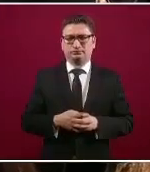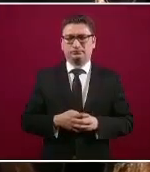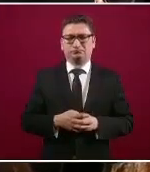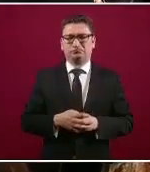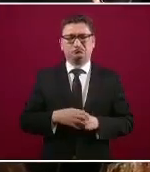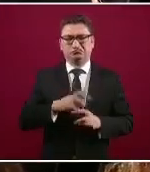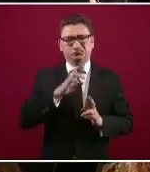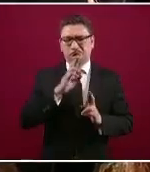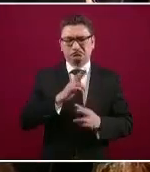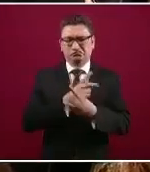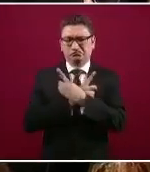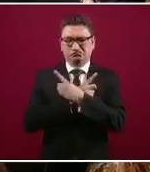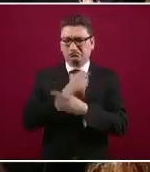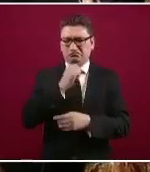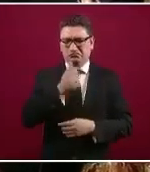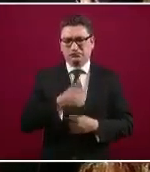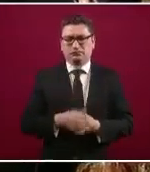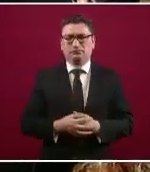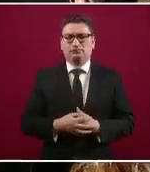indigna,